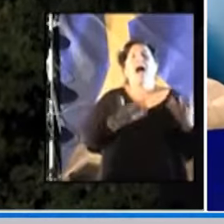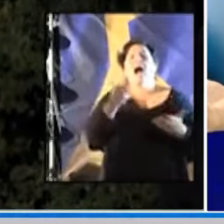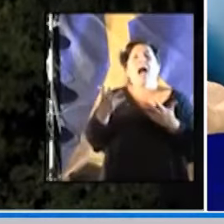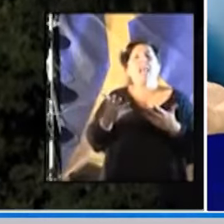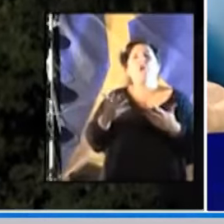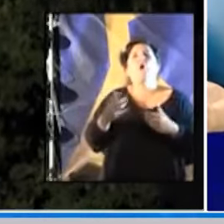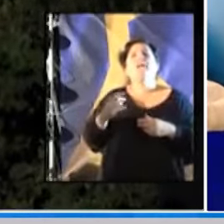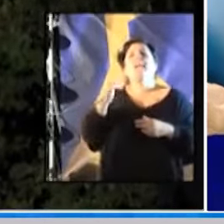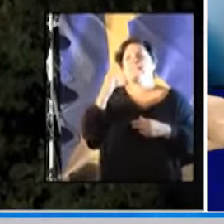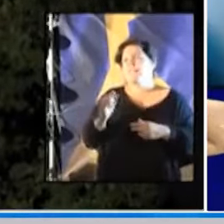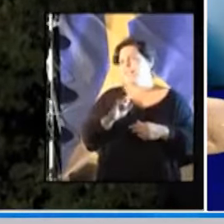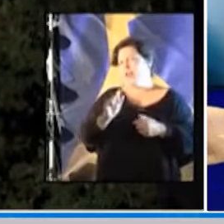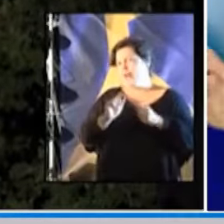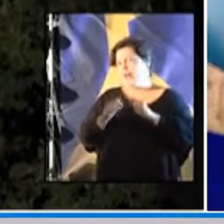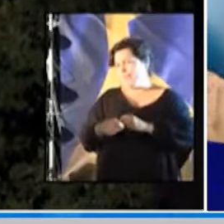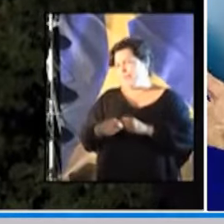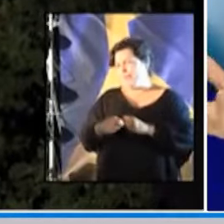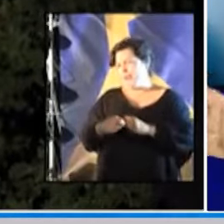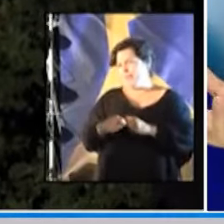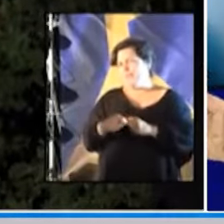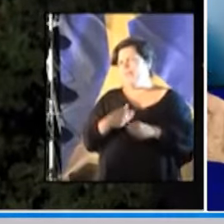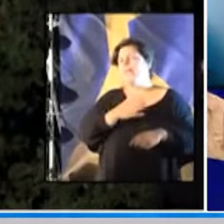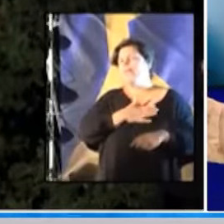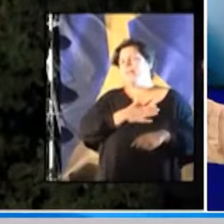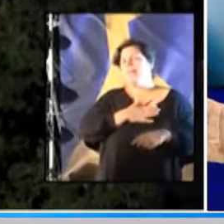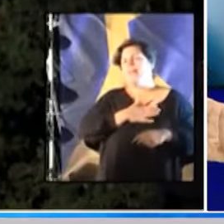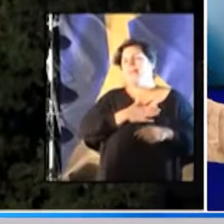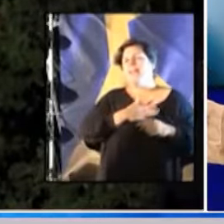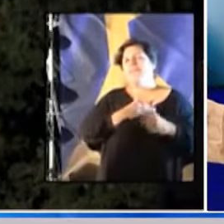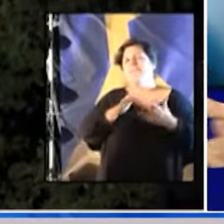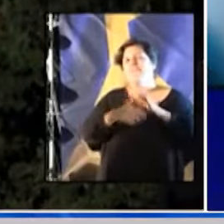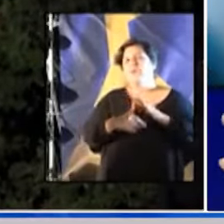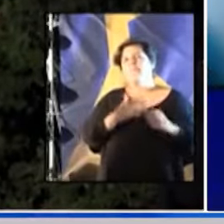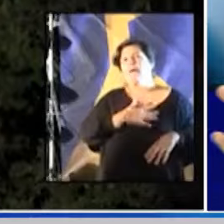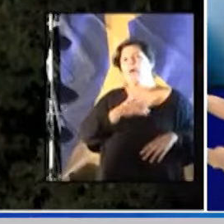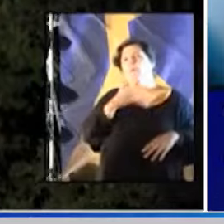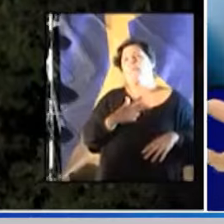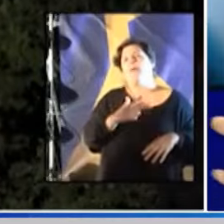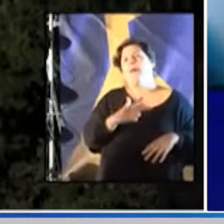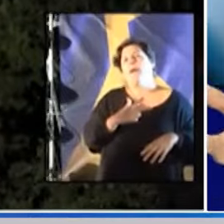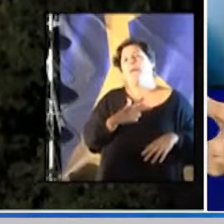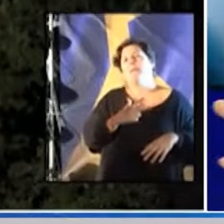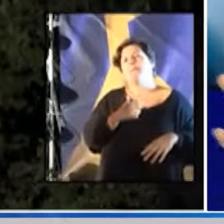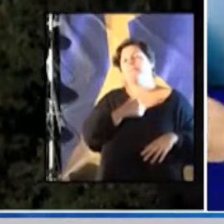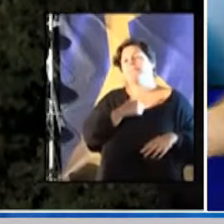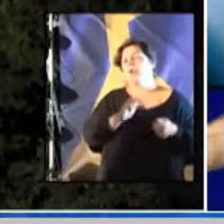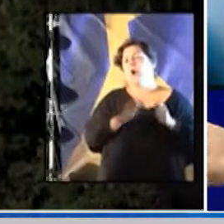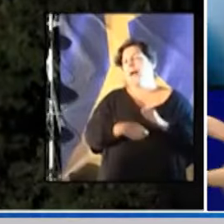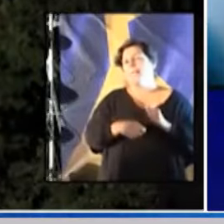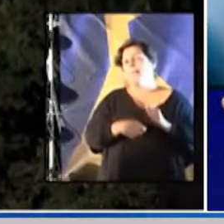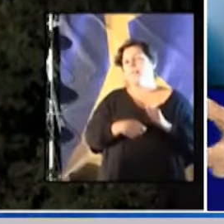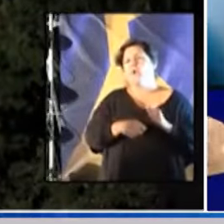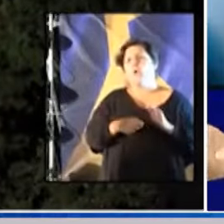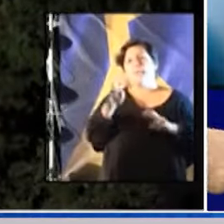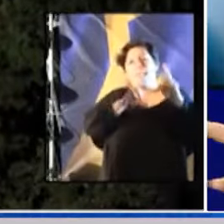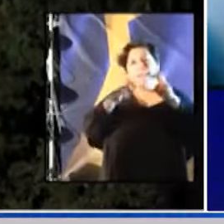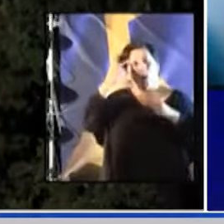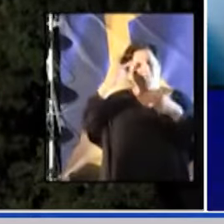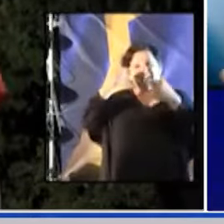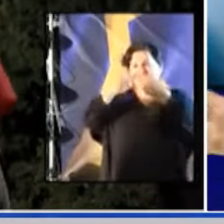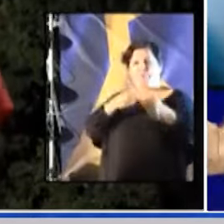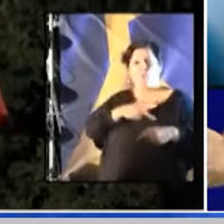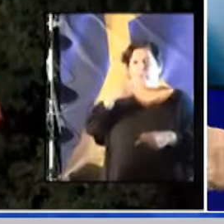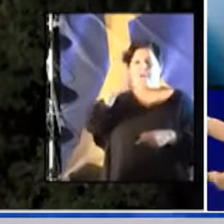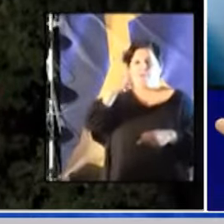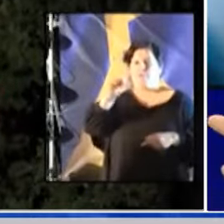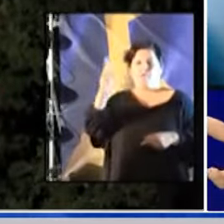estaba realizando. Y eso genera dos problemas. Primero, que genera esta confusión,